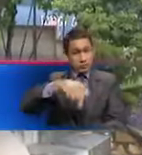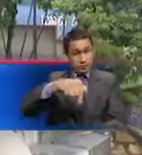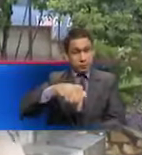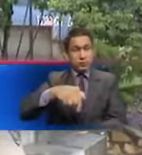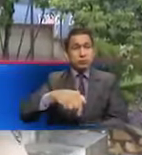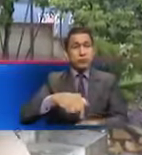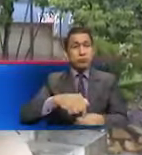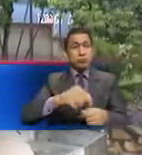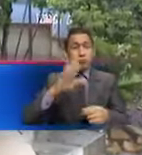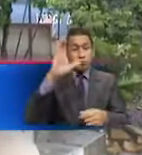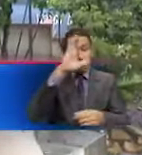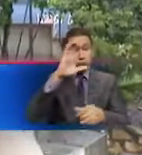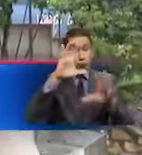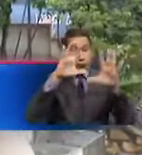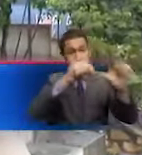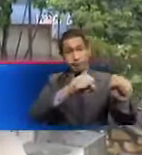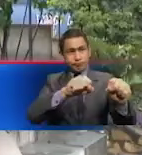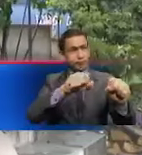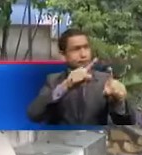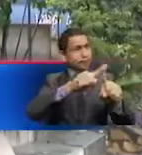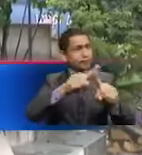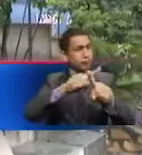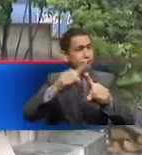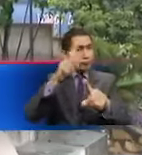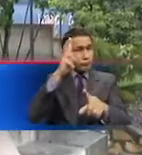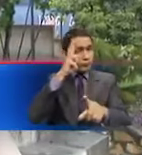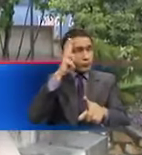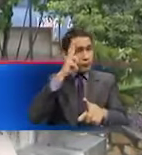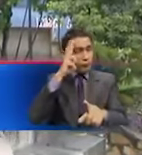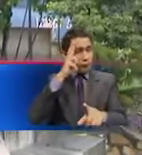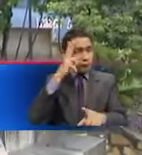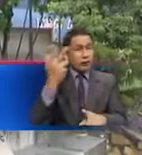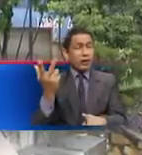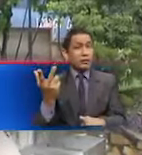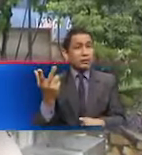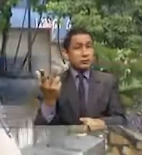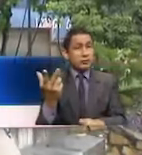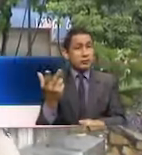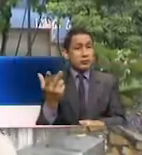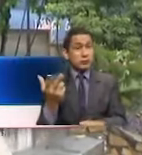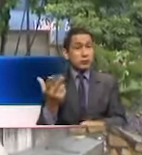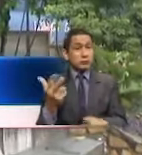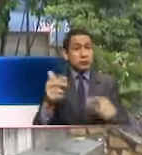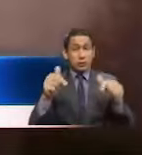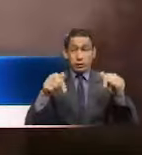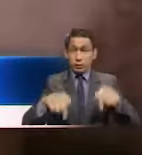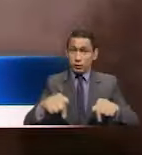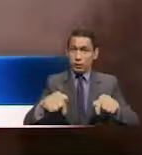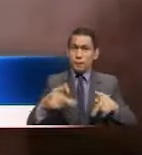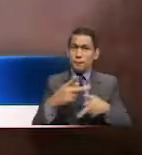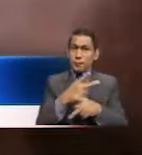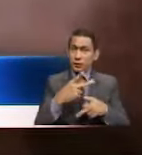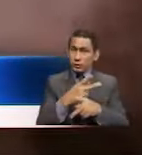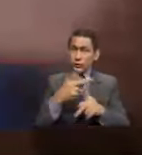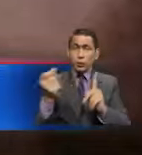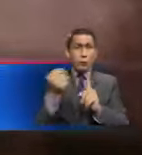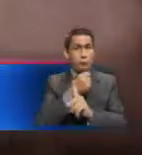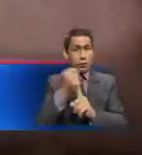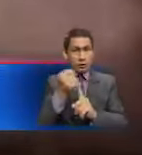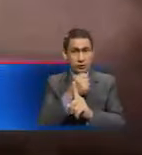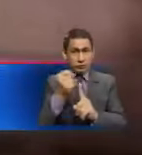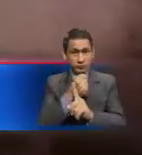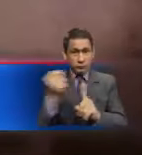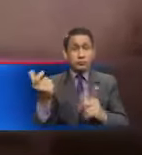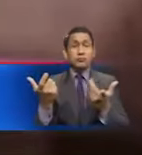aprender y levantar información de los lugares donde son frecuentados por grupos de delincuencia organizada que están realizando